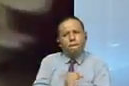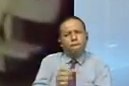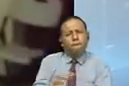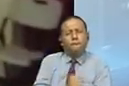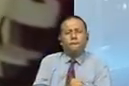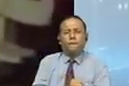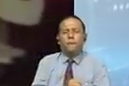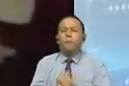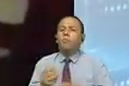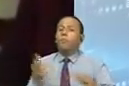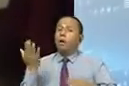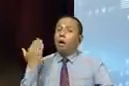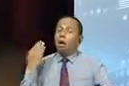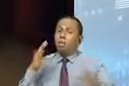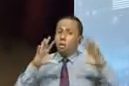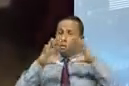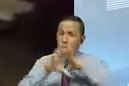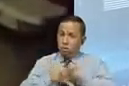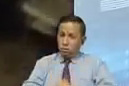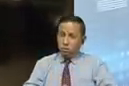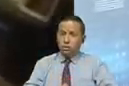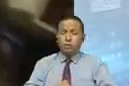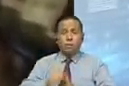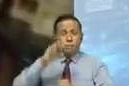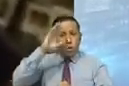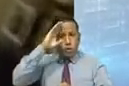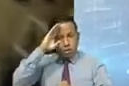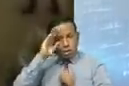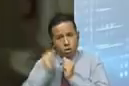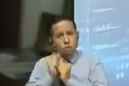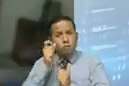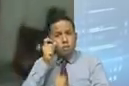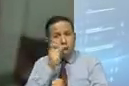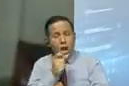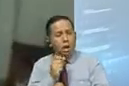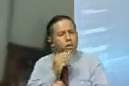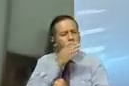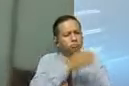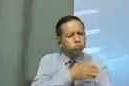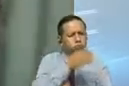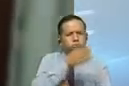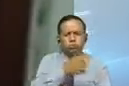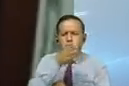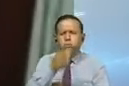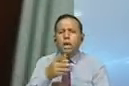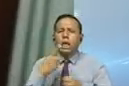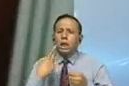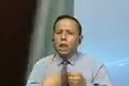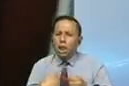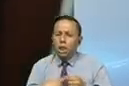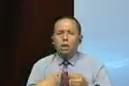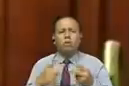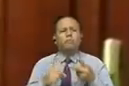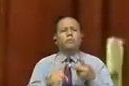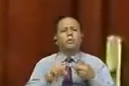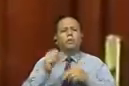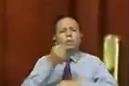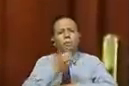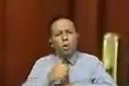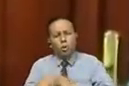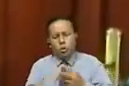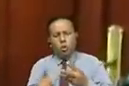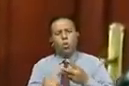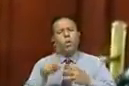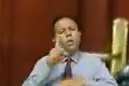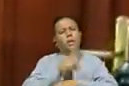la madrugada. Agentes de la Policía Nacional en compañía de fiscales llegaron hasta casas ubicadas en Quito, San Borondón, Daule y Guayaquil para